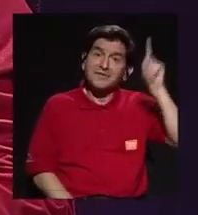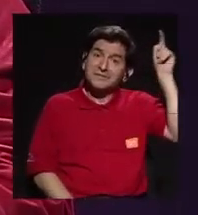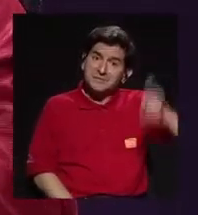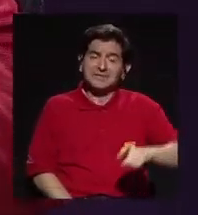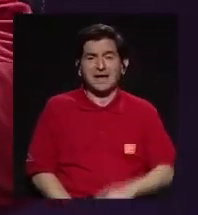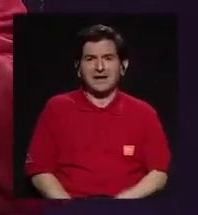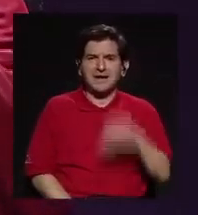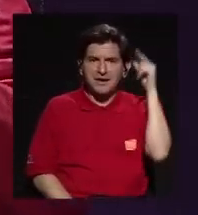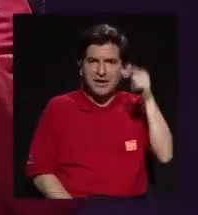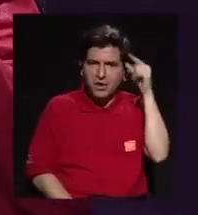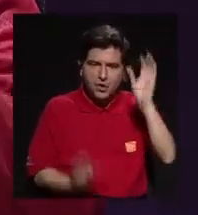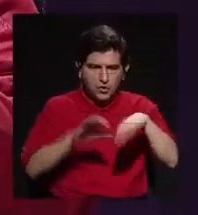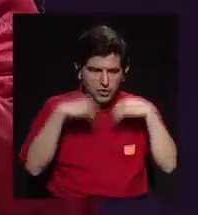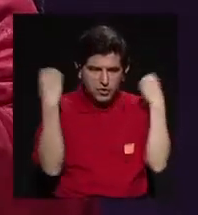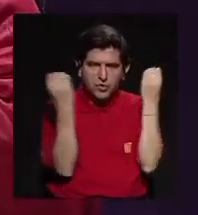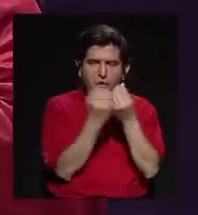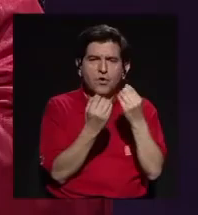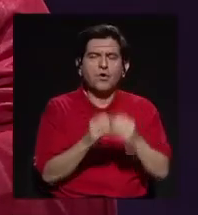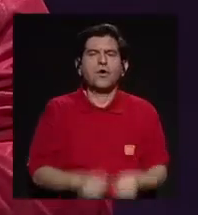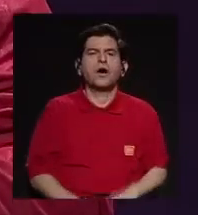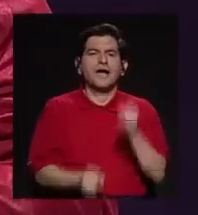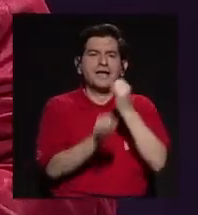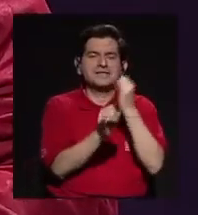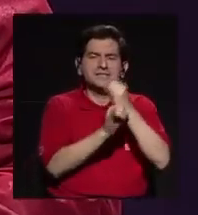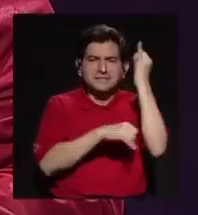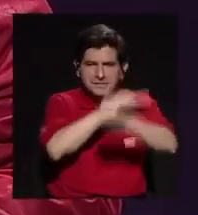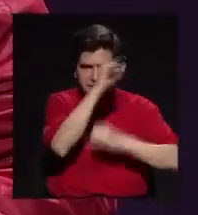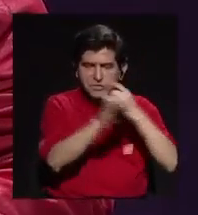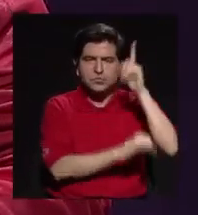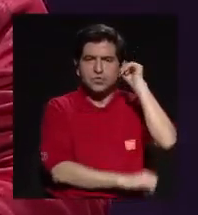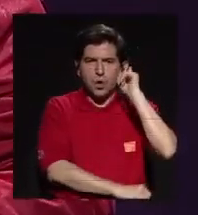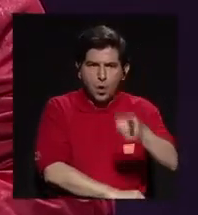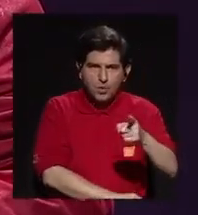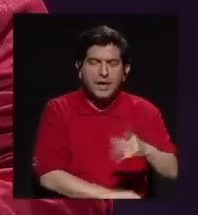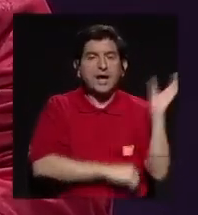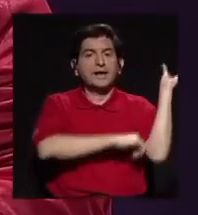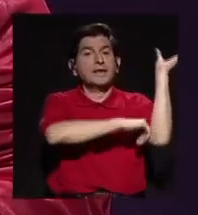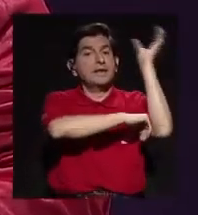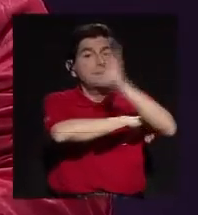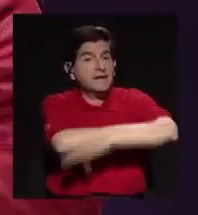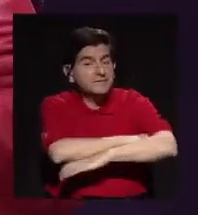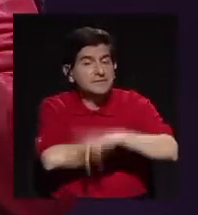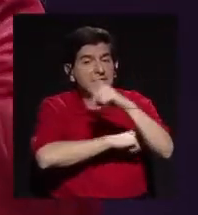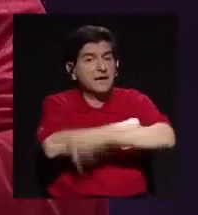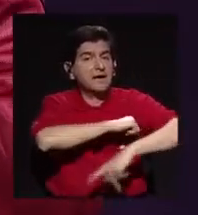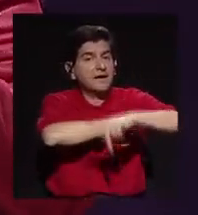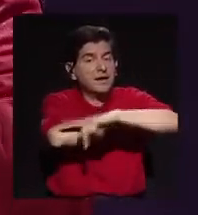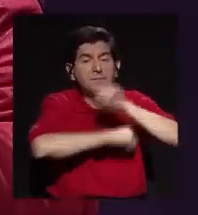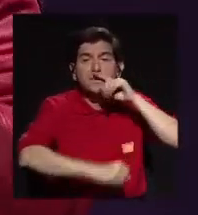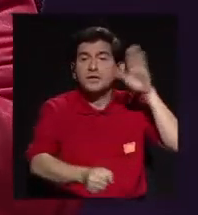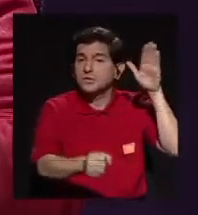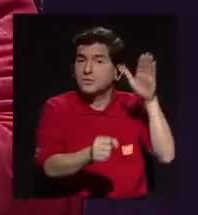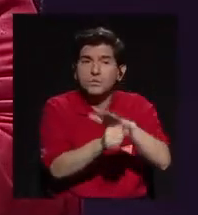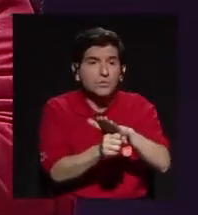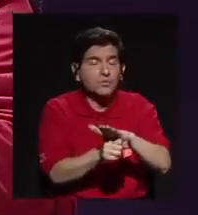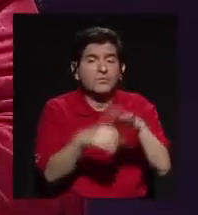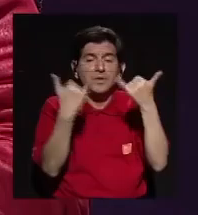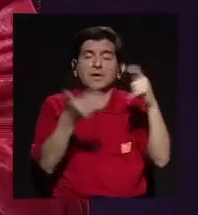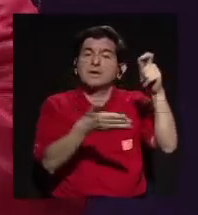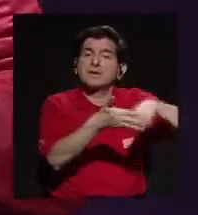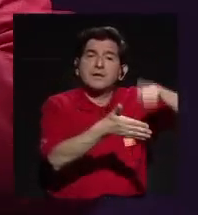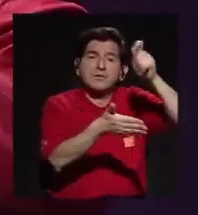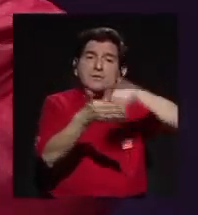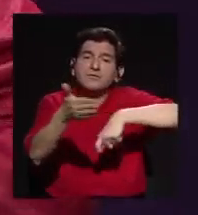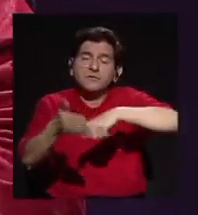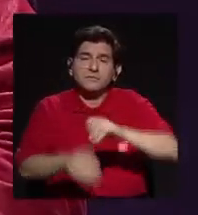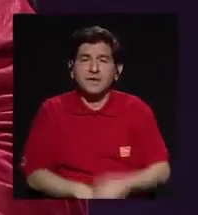porque evidentemente hay organismos e instancias internacionales que van a obligar y van a penalizar al país por no cumplir con eso que ya firmó.